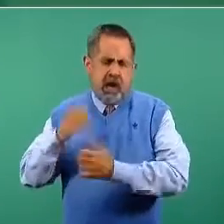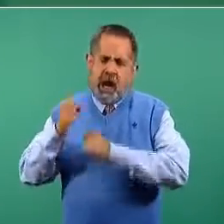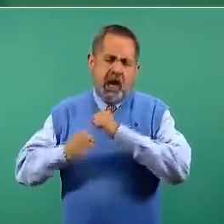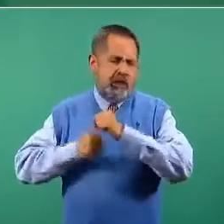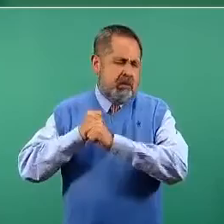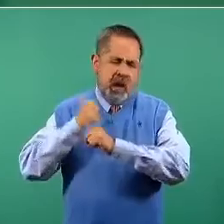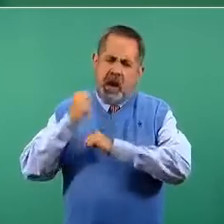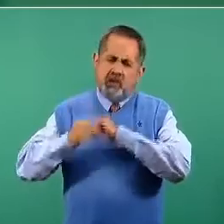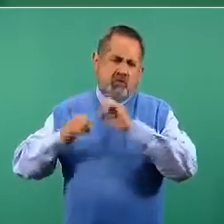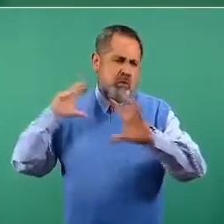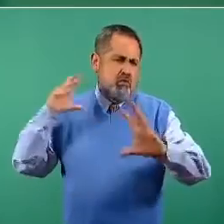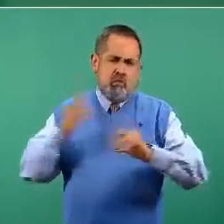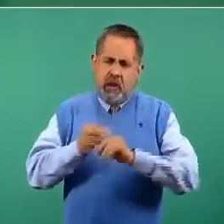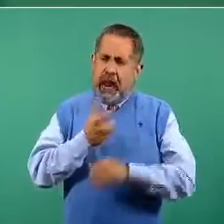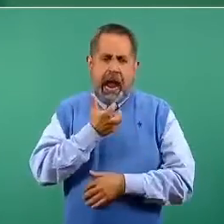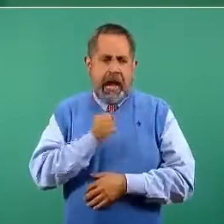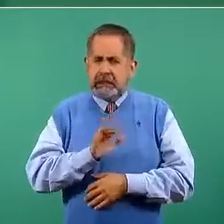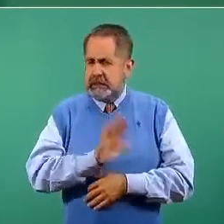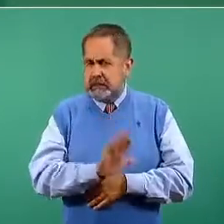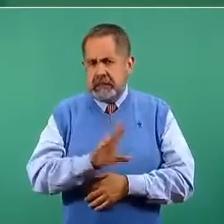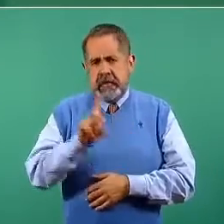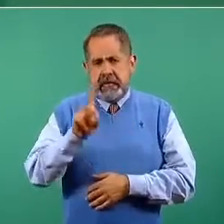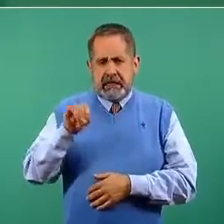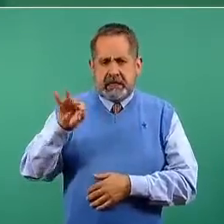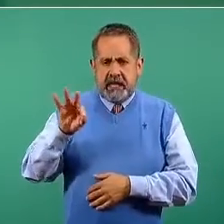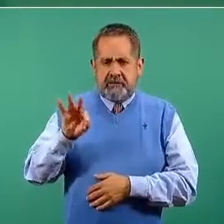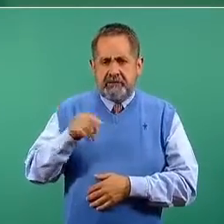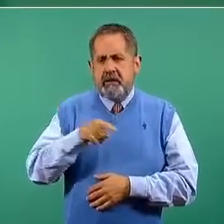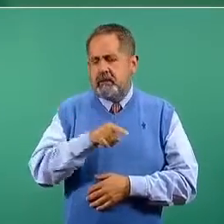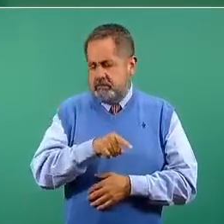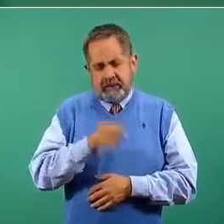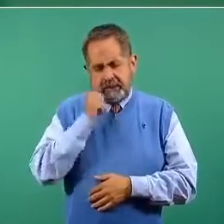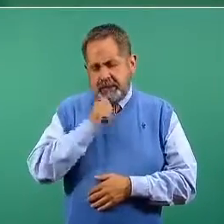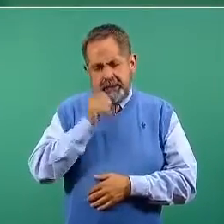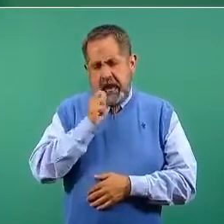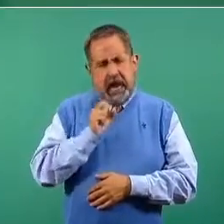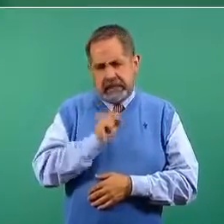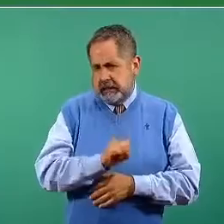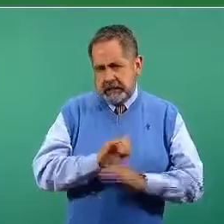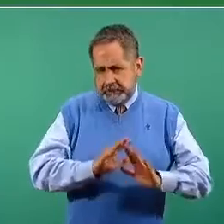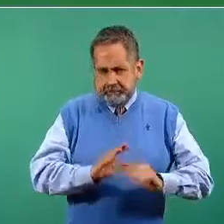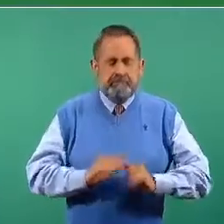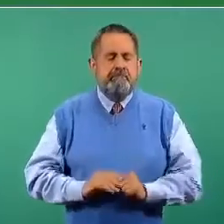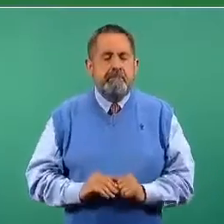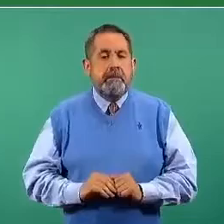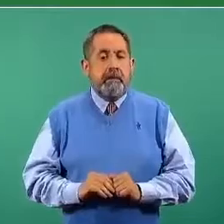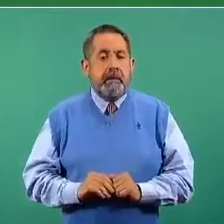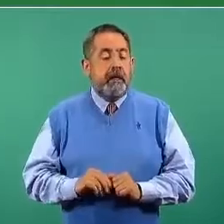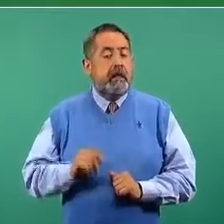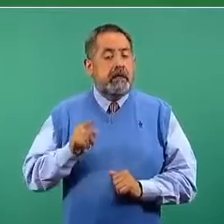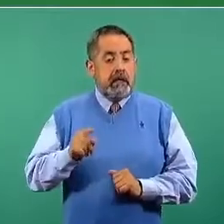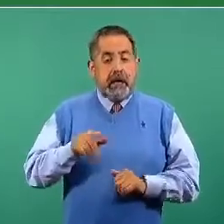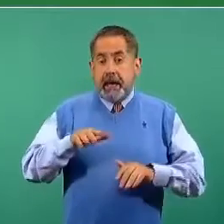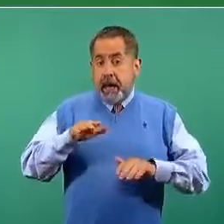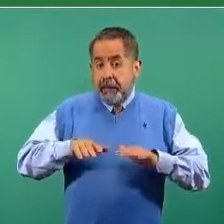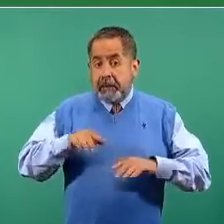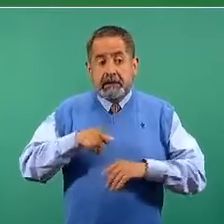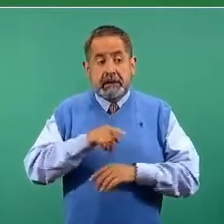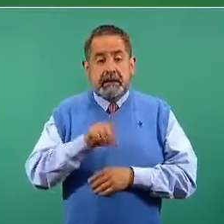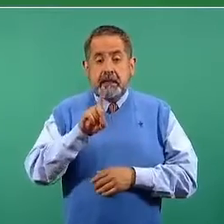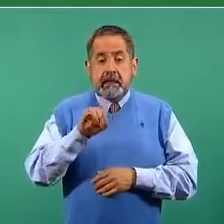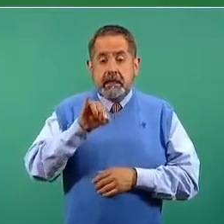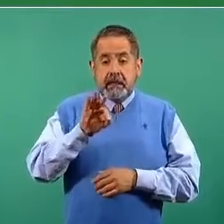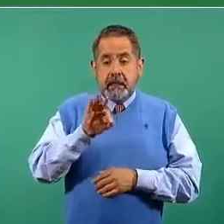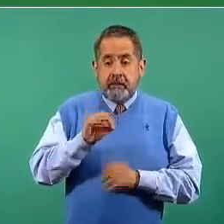motivo o la razón de ser fundamentalmente del Sistema Nacional DIF. Y en algunos casos se actúa